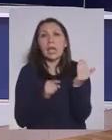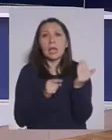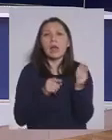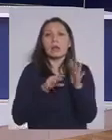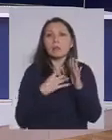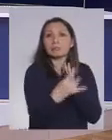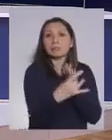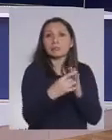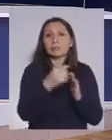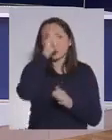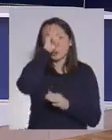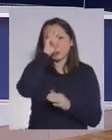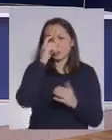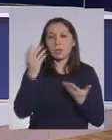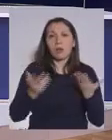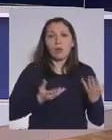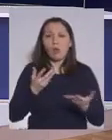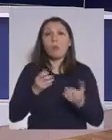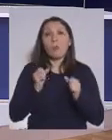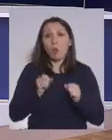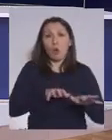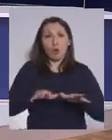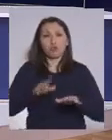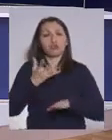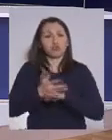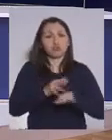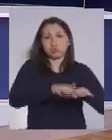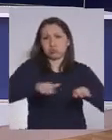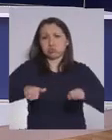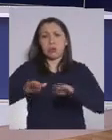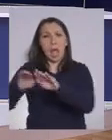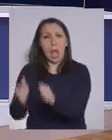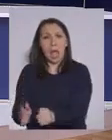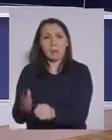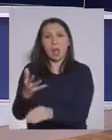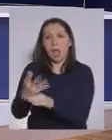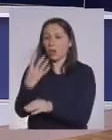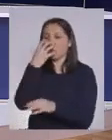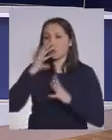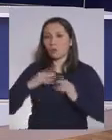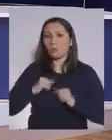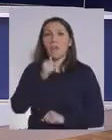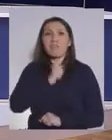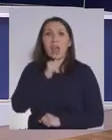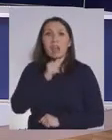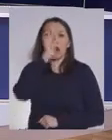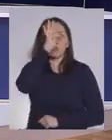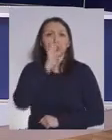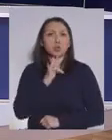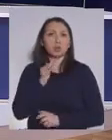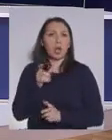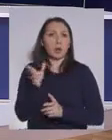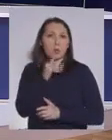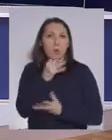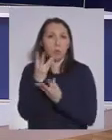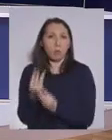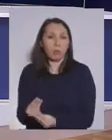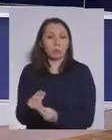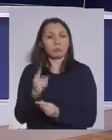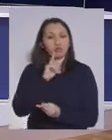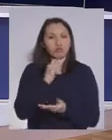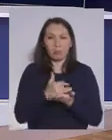se dice claro se pueden tener los insumos se puede tener los ventiladores las camas pero falta el personal humano hay un plan